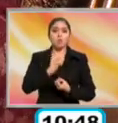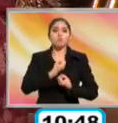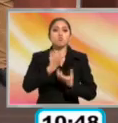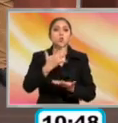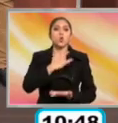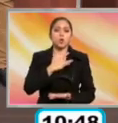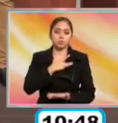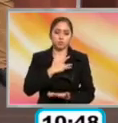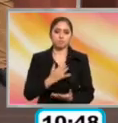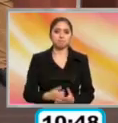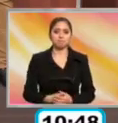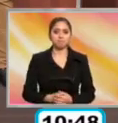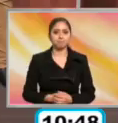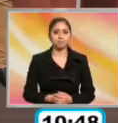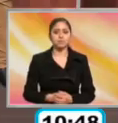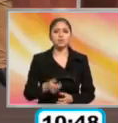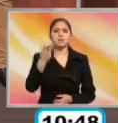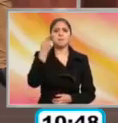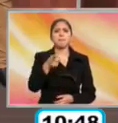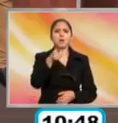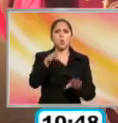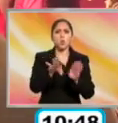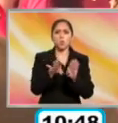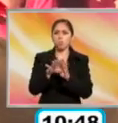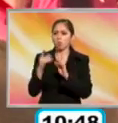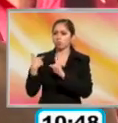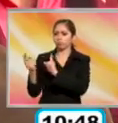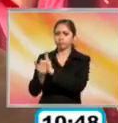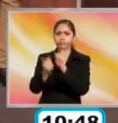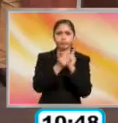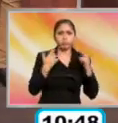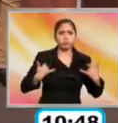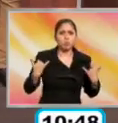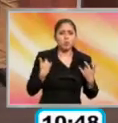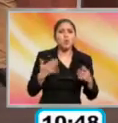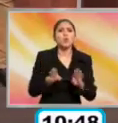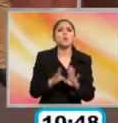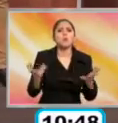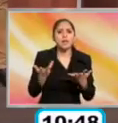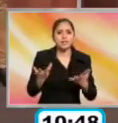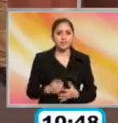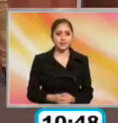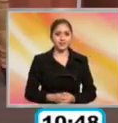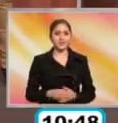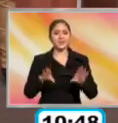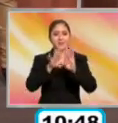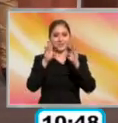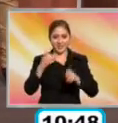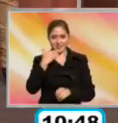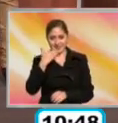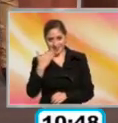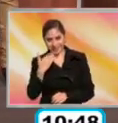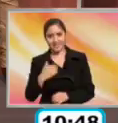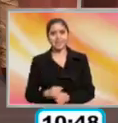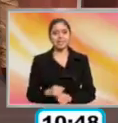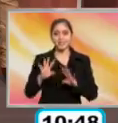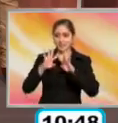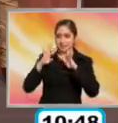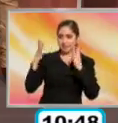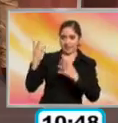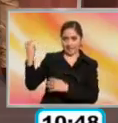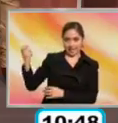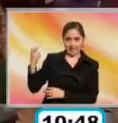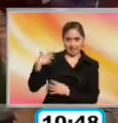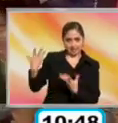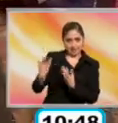le haces tú para convivir con tanto muchacho? Pues así, ¿verdad? ¿Cómo Nos están, llevamos bien, muchachos? Mi Qué banda, bárbaro, míralos, tu míralos.